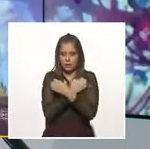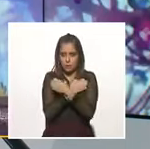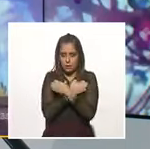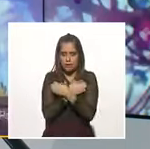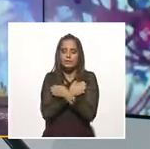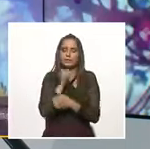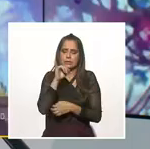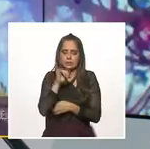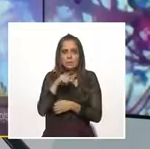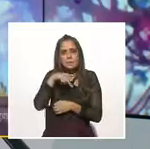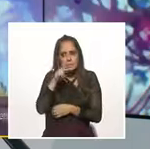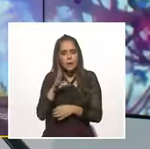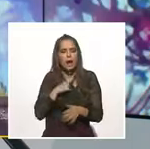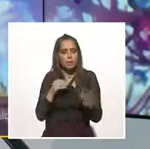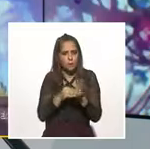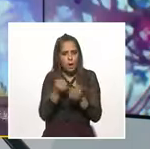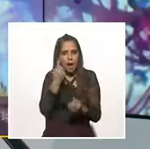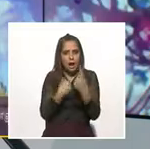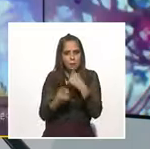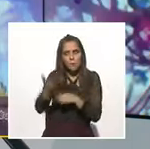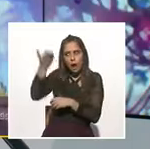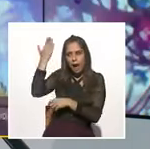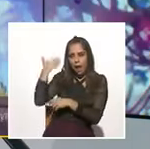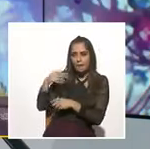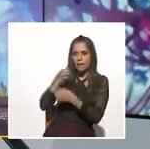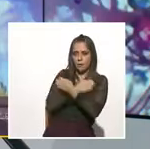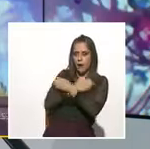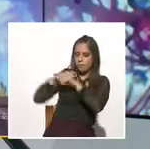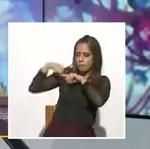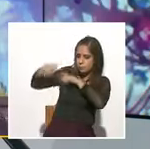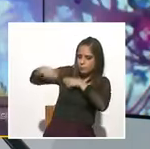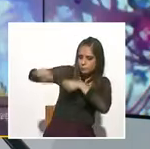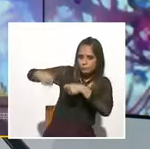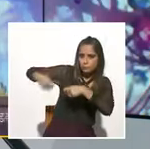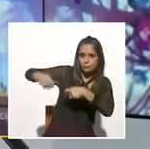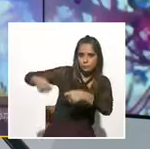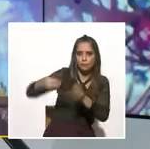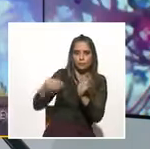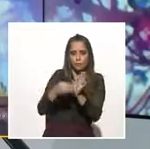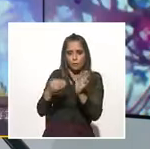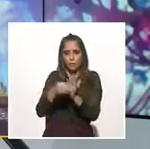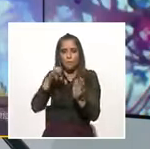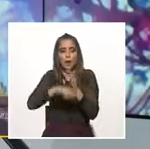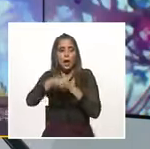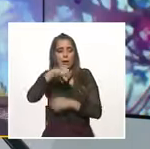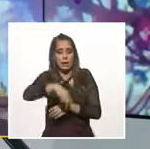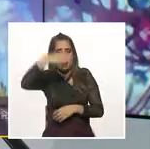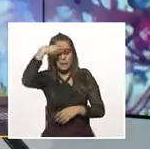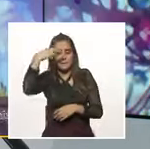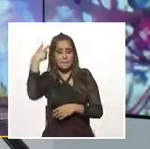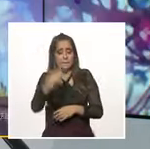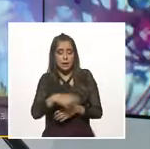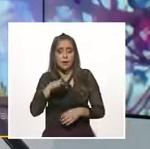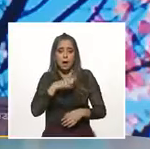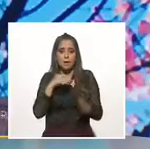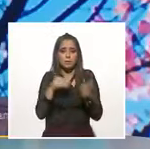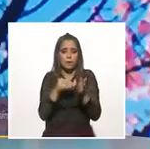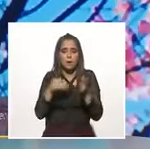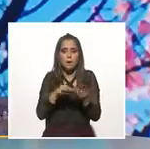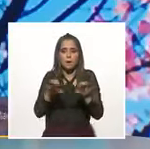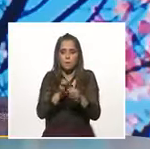vestigios de esa educación conservadora, en donde la madre le dice, ¿no? Aquí somos conservadores y se hace lo que y se y que además lo